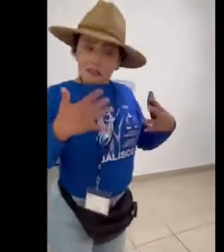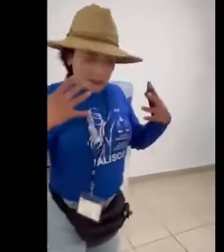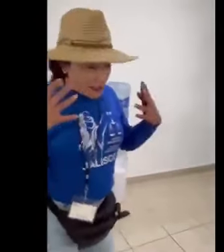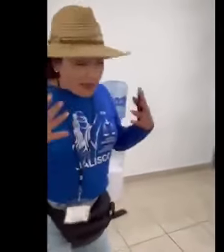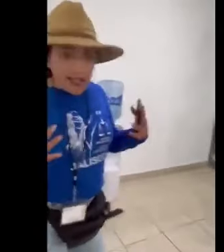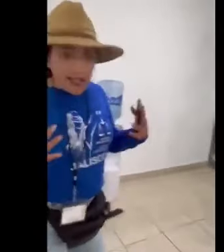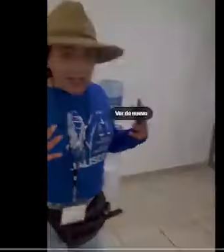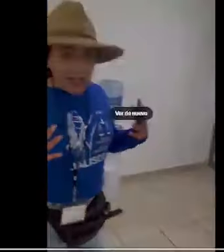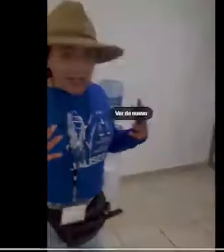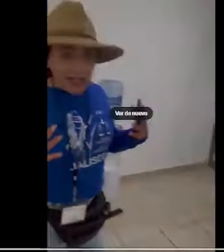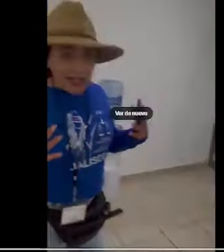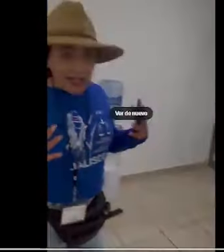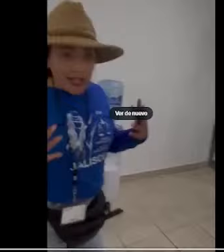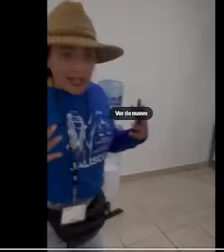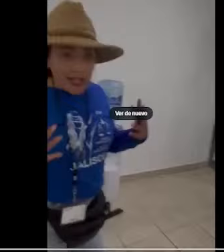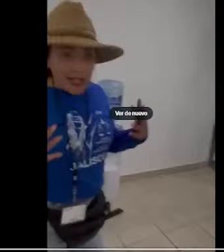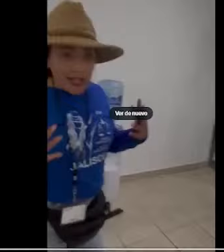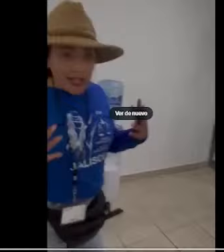Yo estoy trabajando.